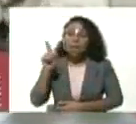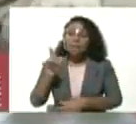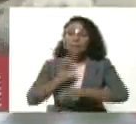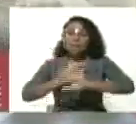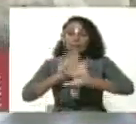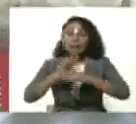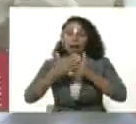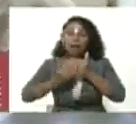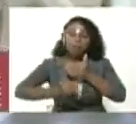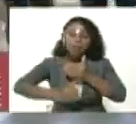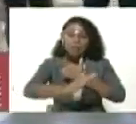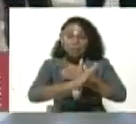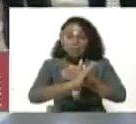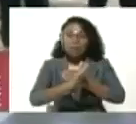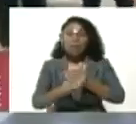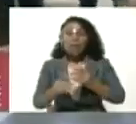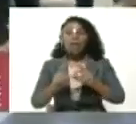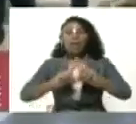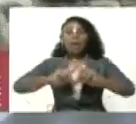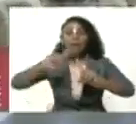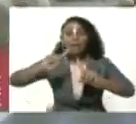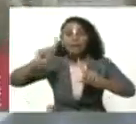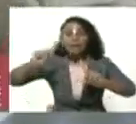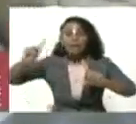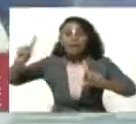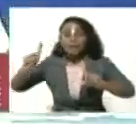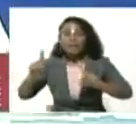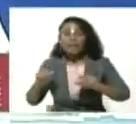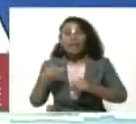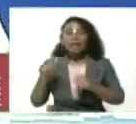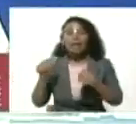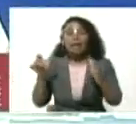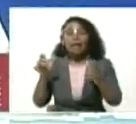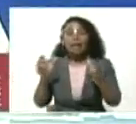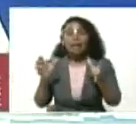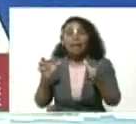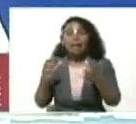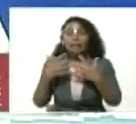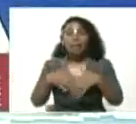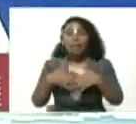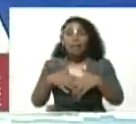estamos avanzando en la energización de la subestación eléctrica.